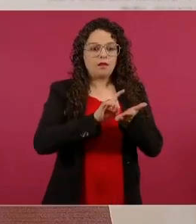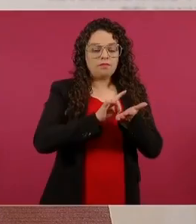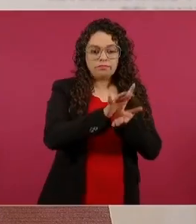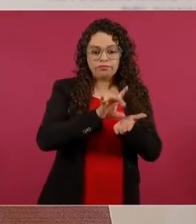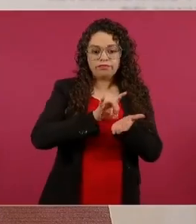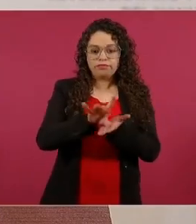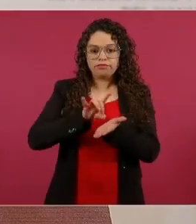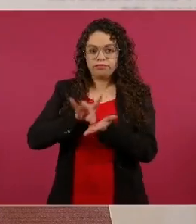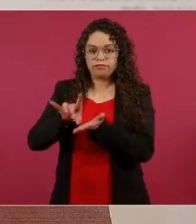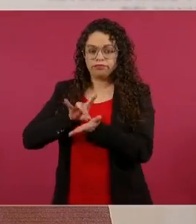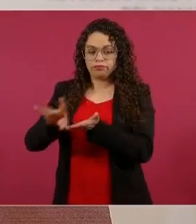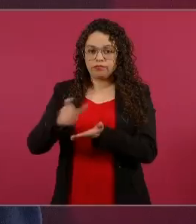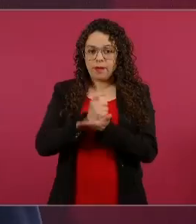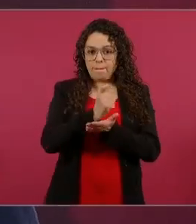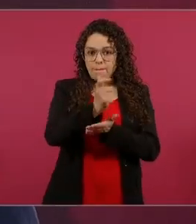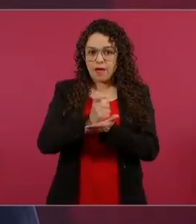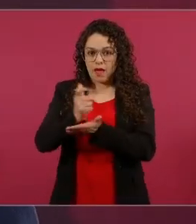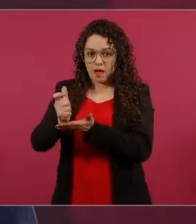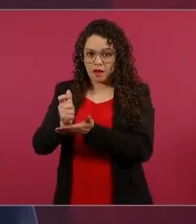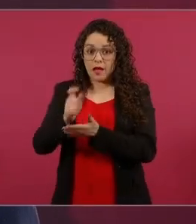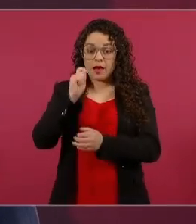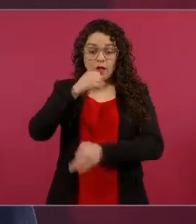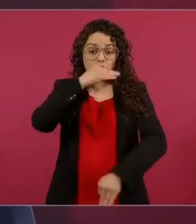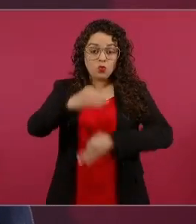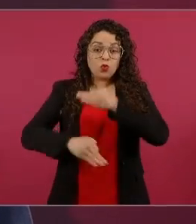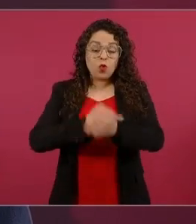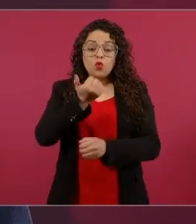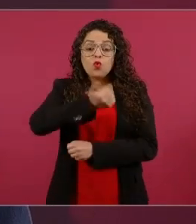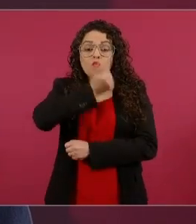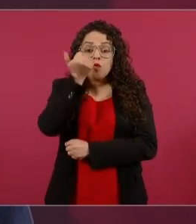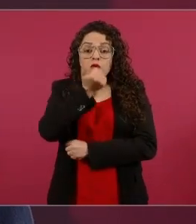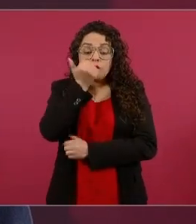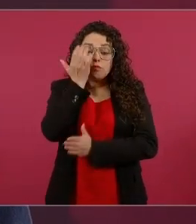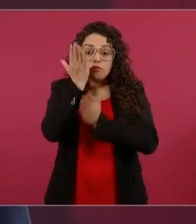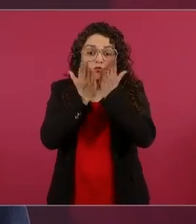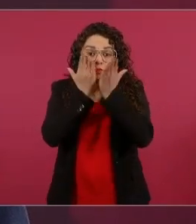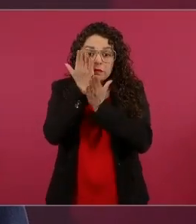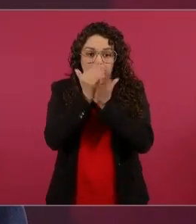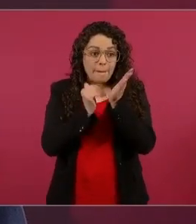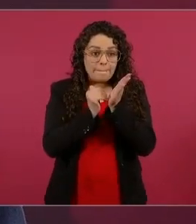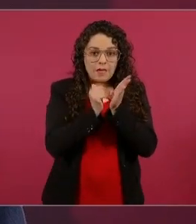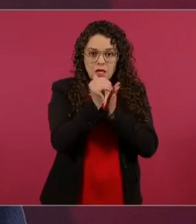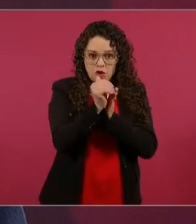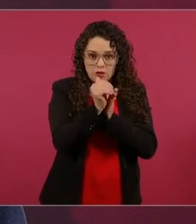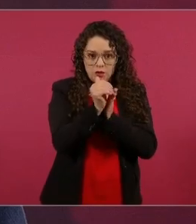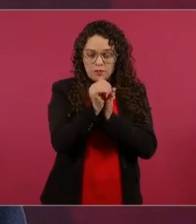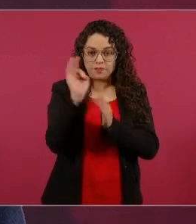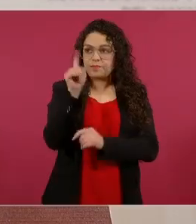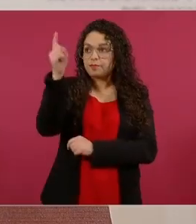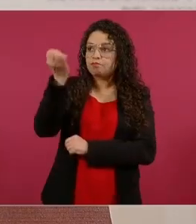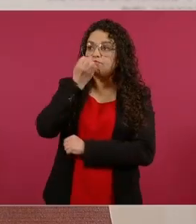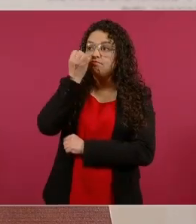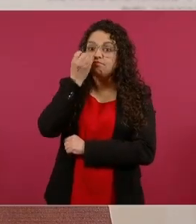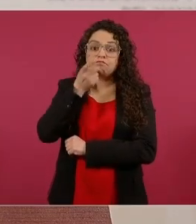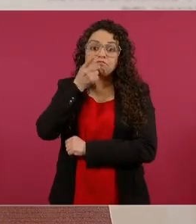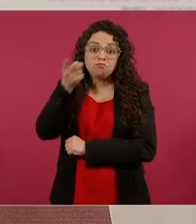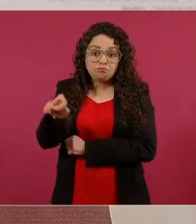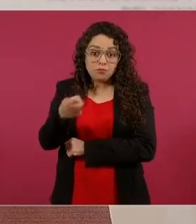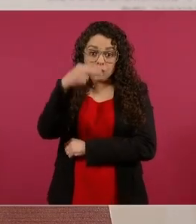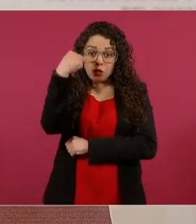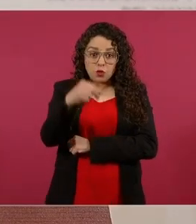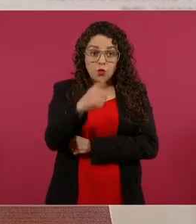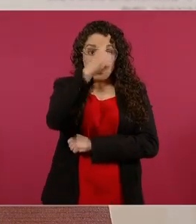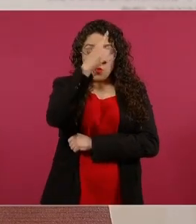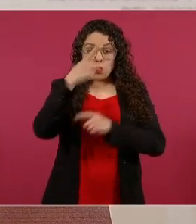escolar de todos los millones de estudiantes si la escuela nos Reporta a un alumno como no inscrito